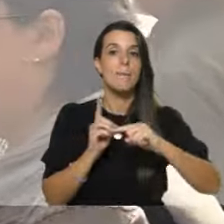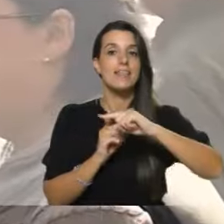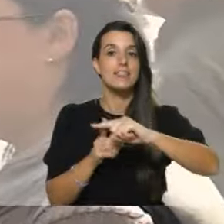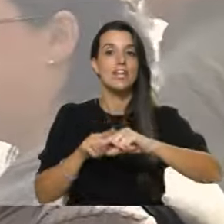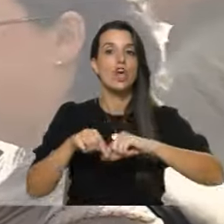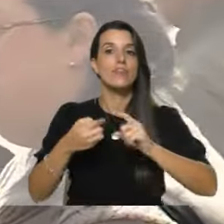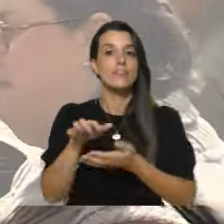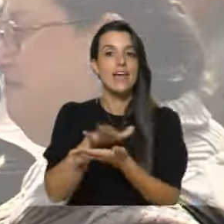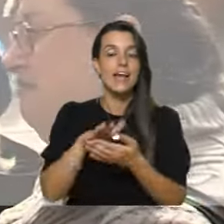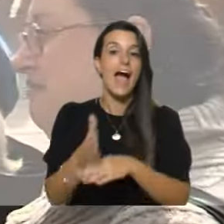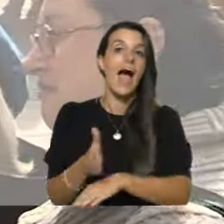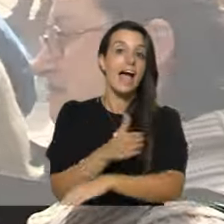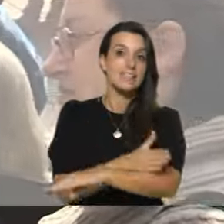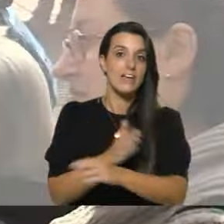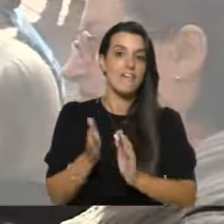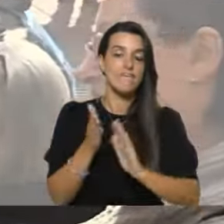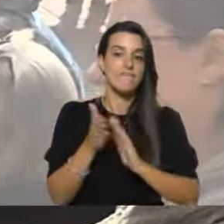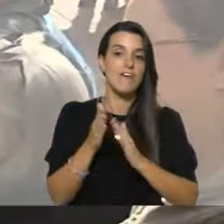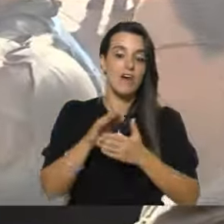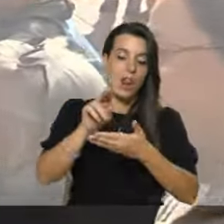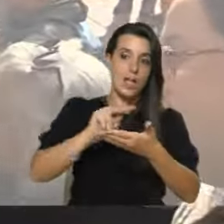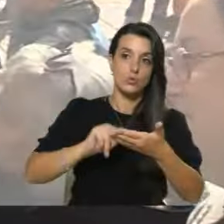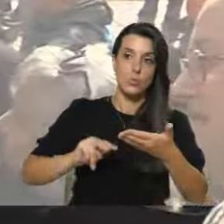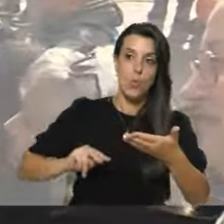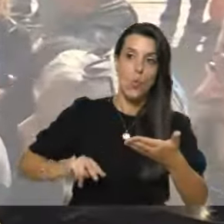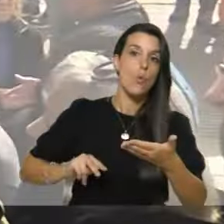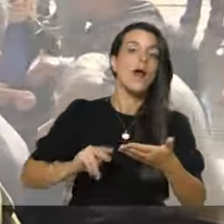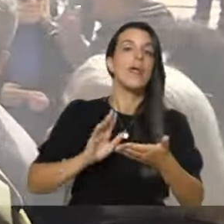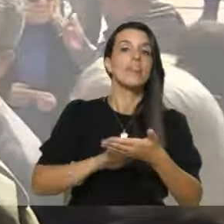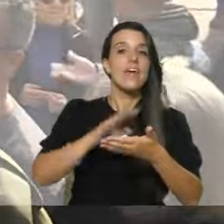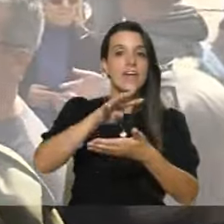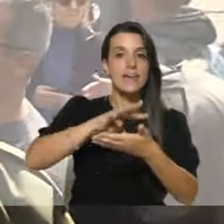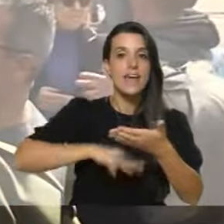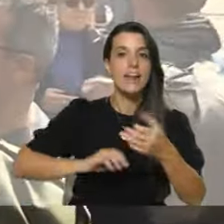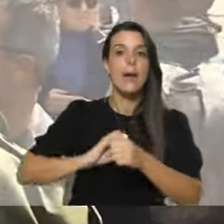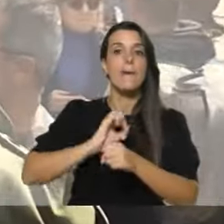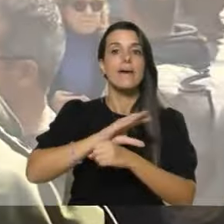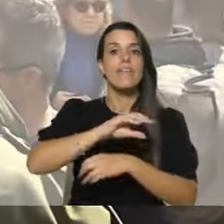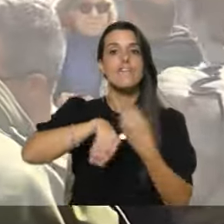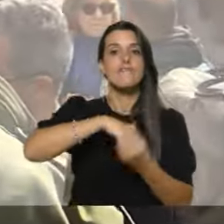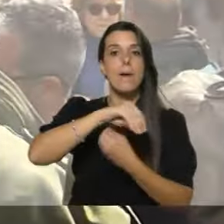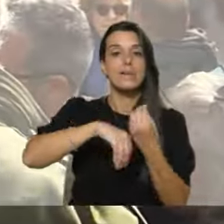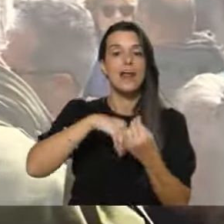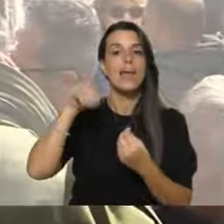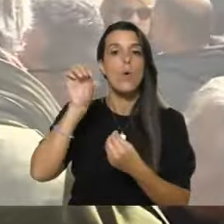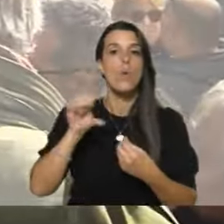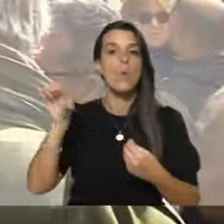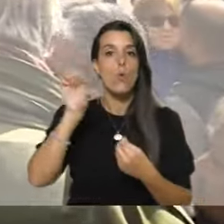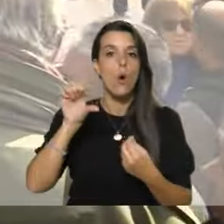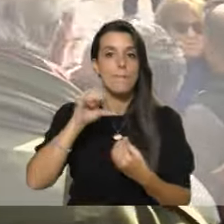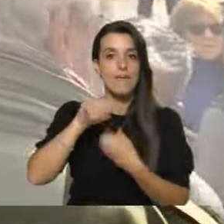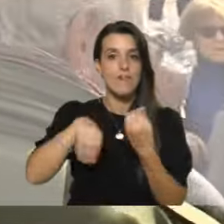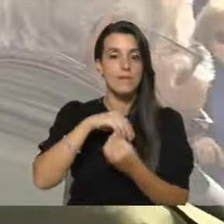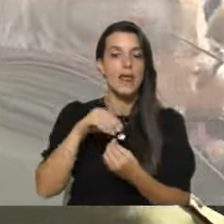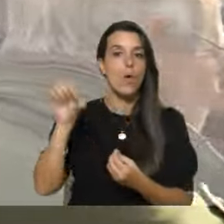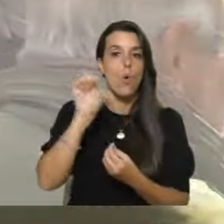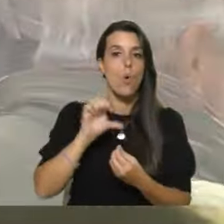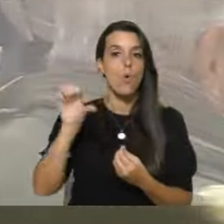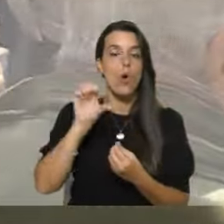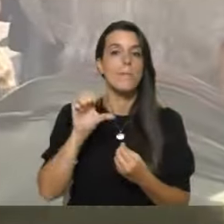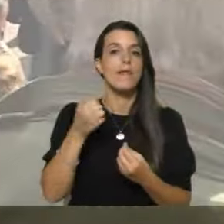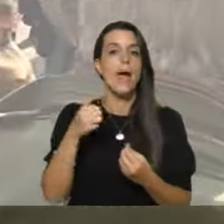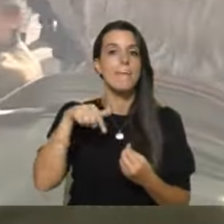Teja. Previo a esto va a haber una lectura de una carta que envían los familiares desde Europa, los familiares de Amelia